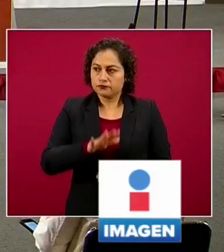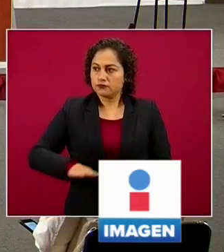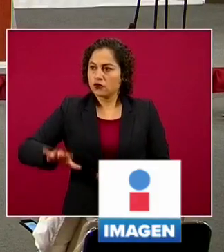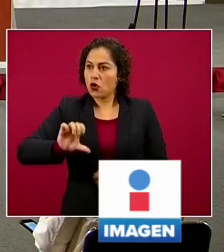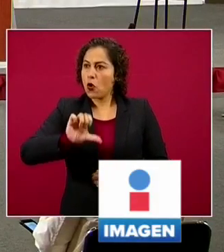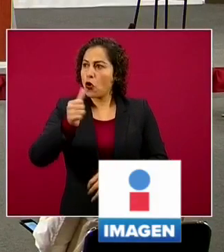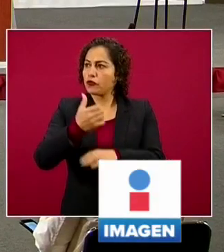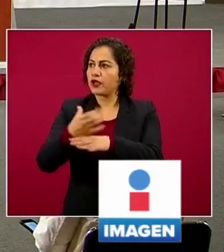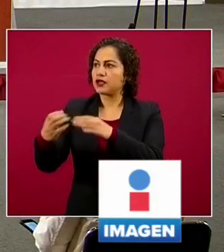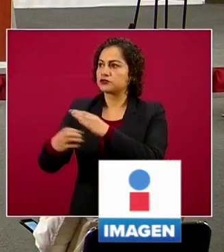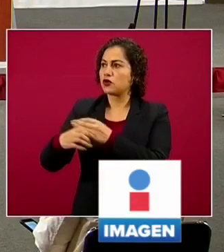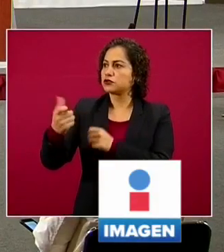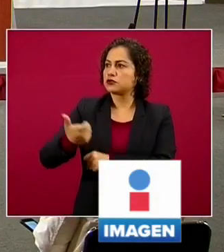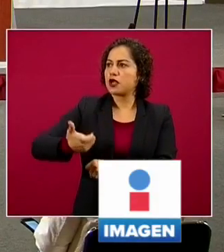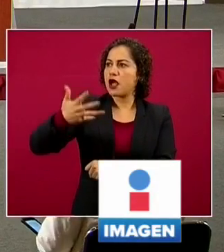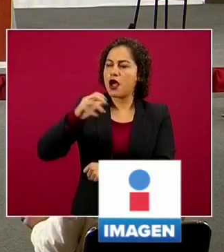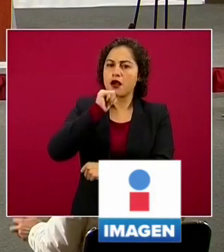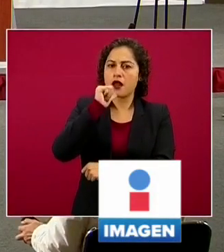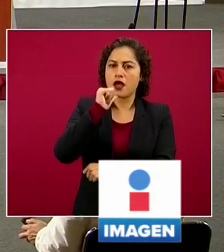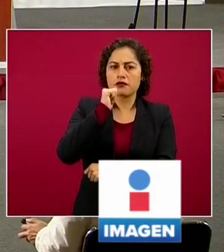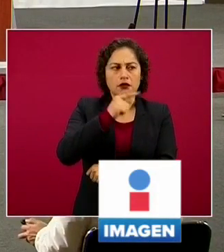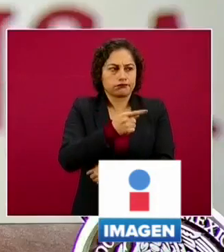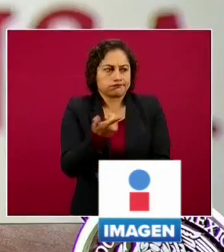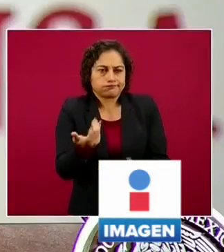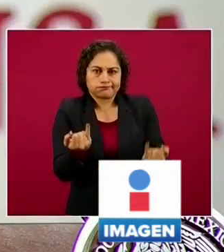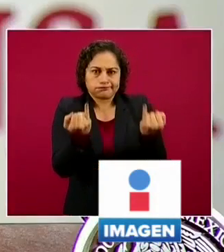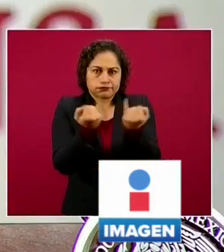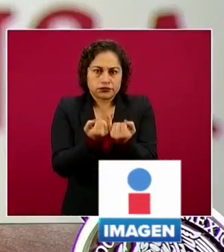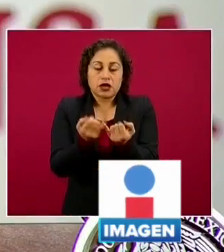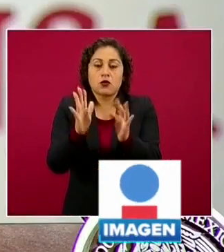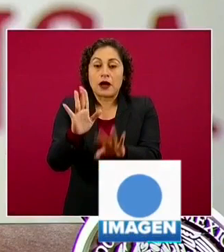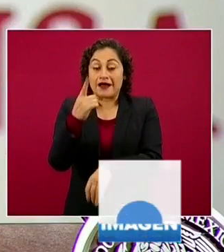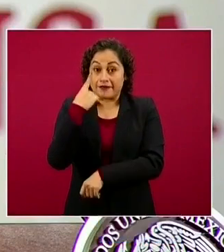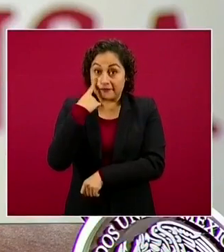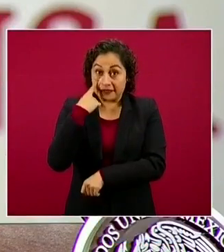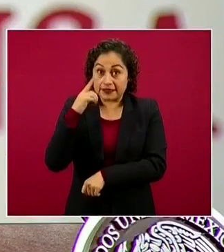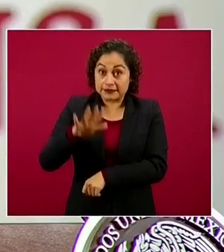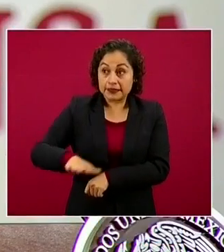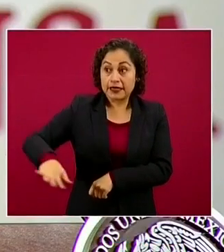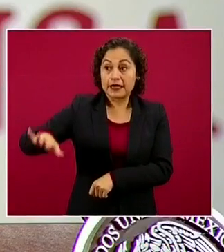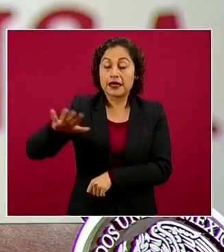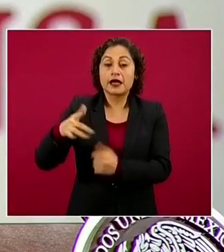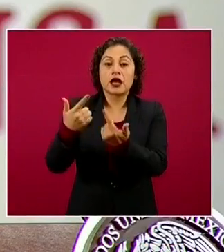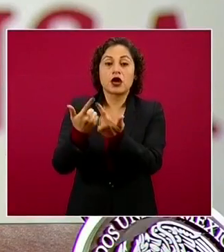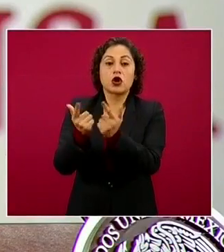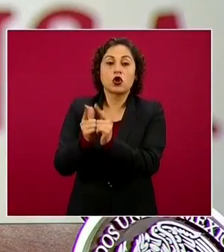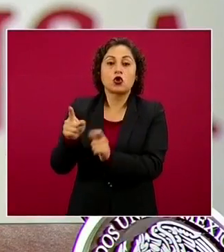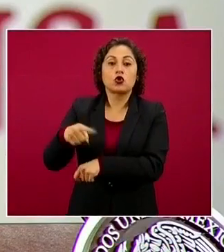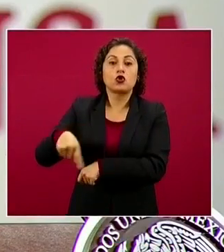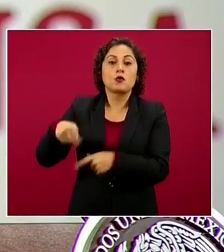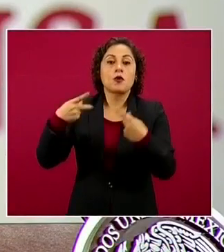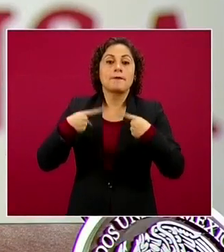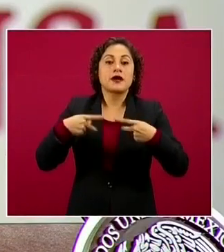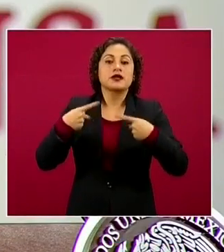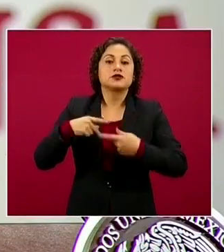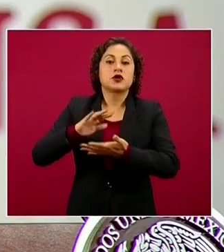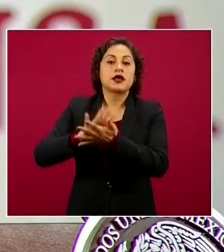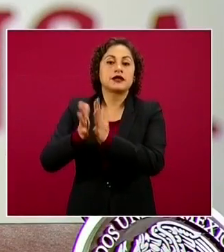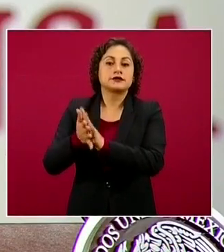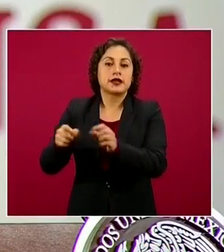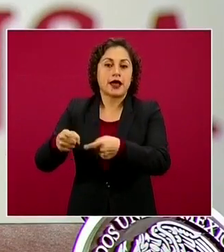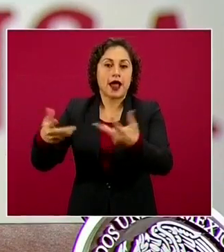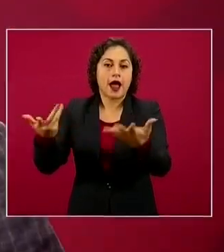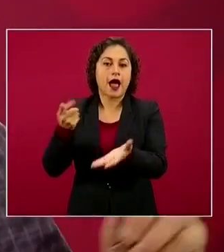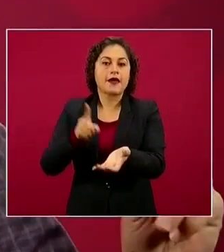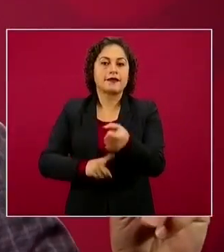quienes empezaron con este ruido fue una agrupación de fabricantes de tortilla en el estado de